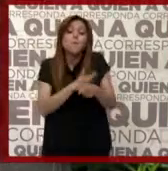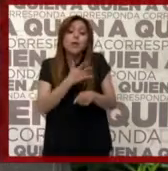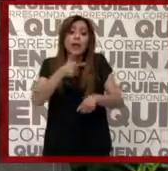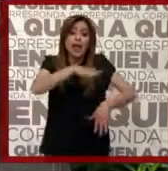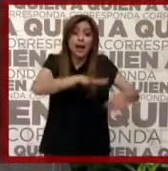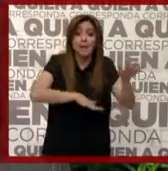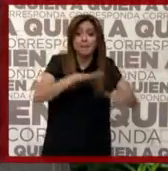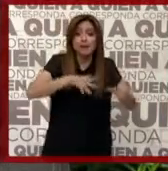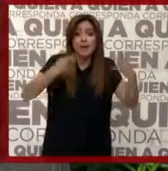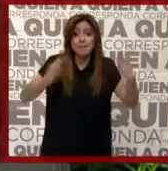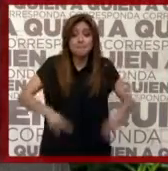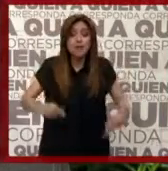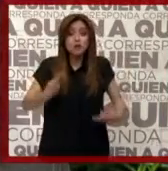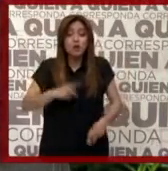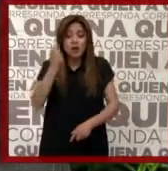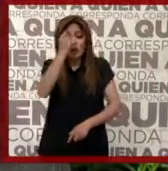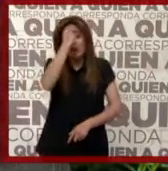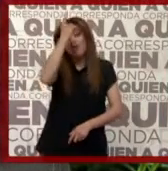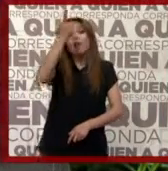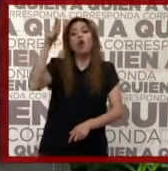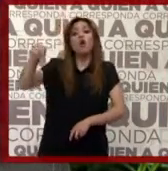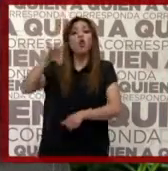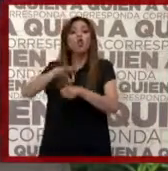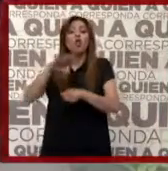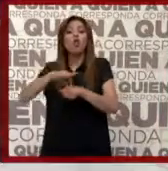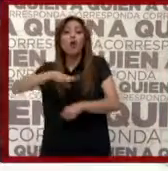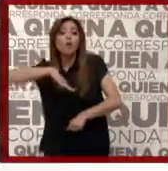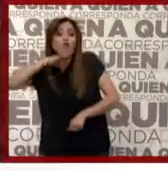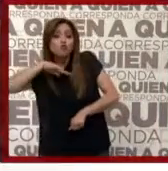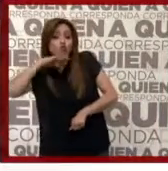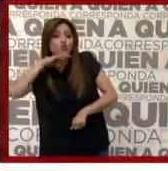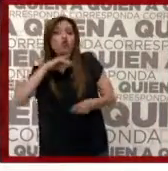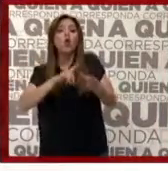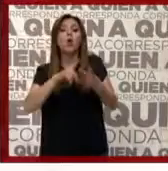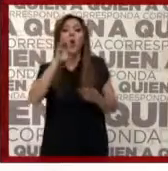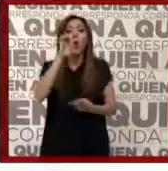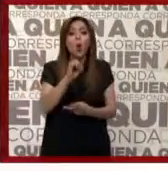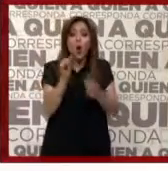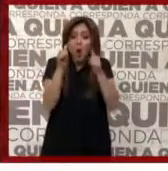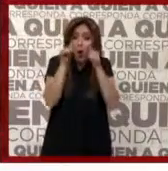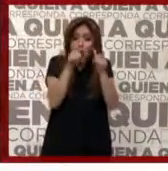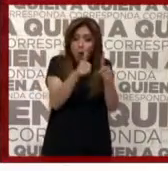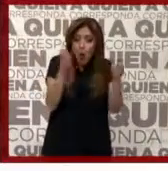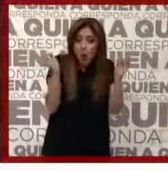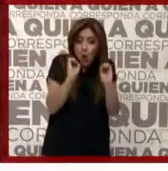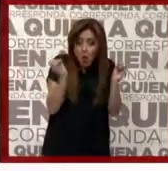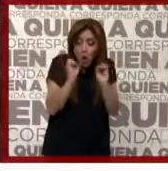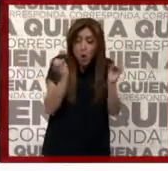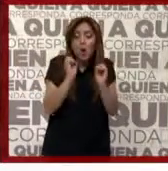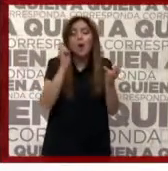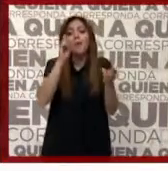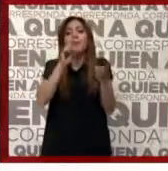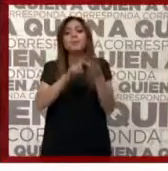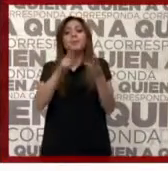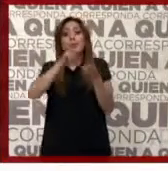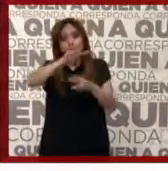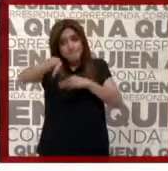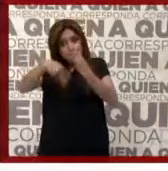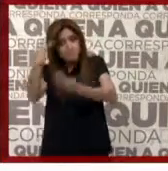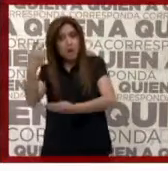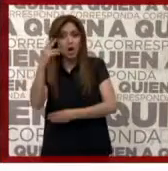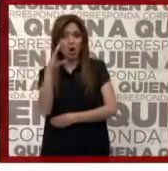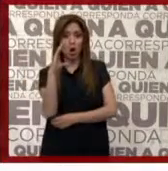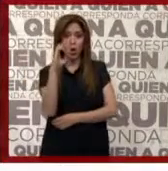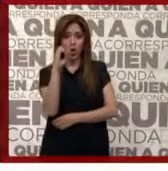la gente tiene una percepción de que hubo una mala práctica o de que no se le está atendiendo de alguna manera específica van con nosotros les explicamos